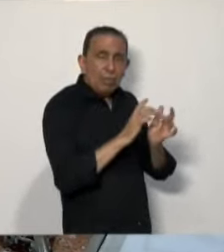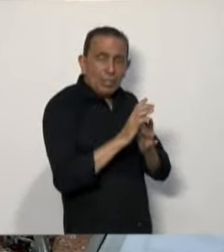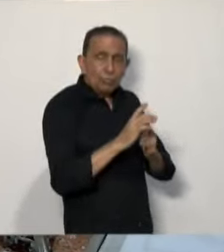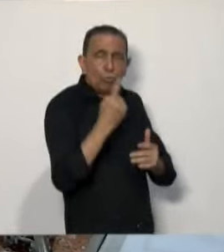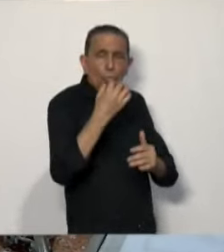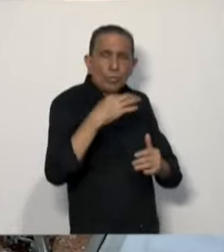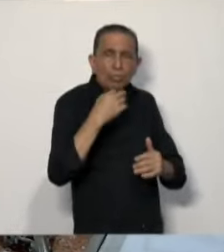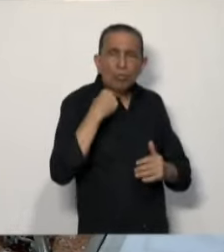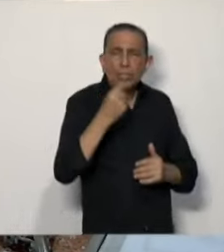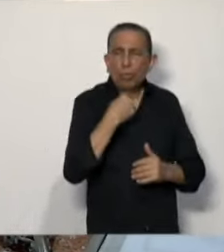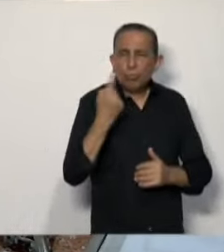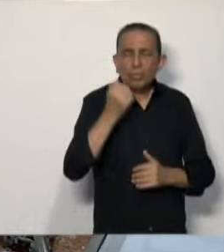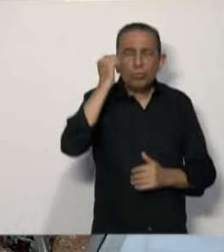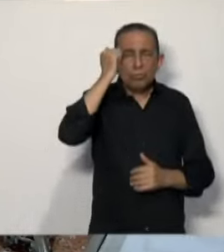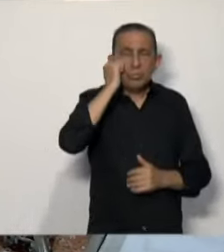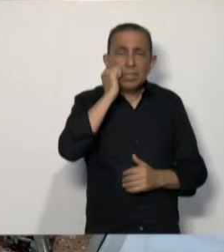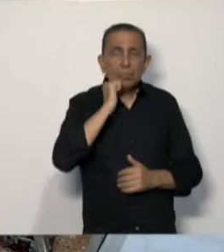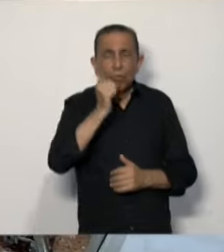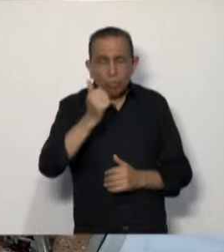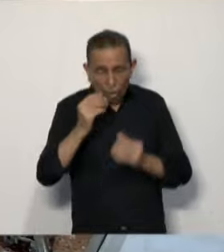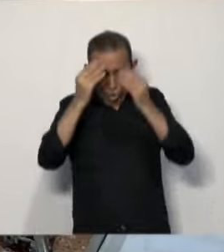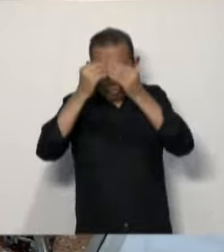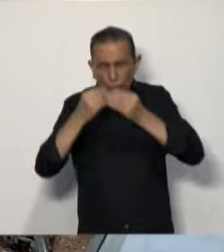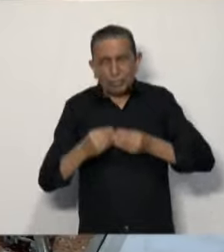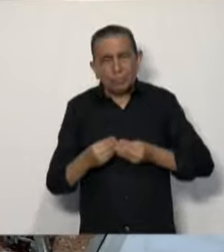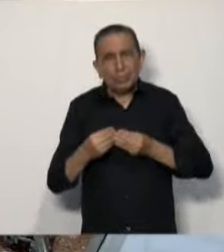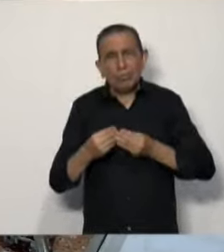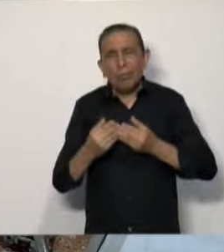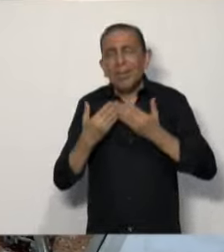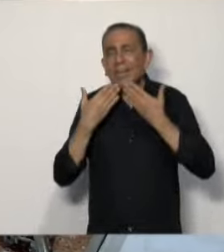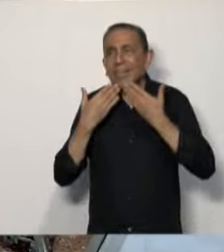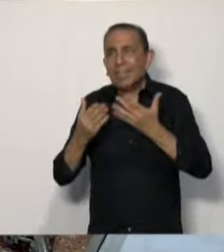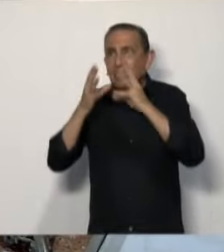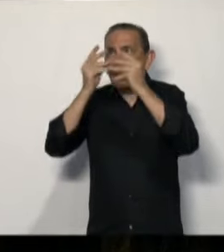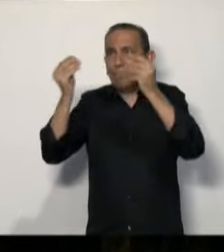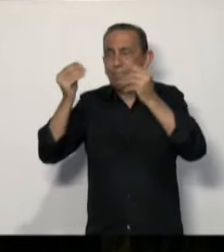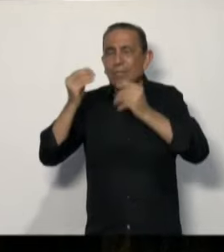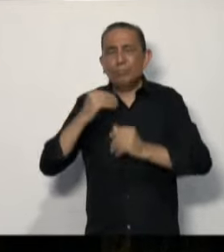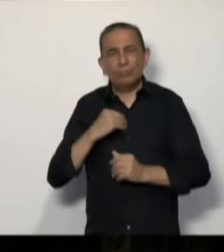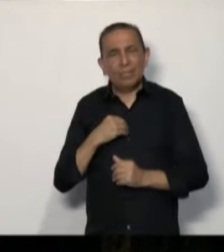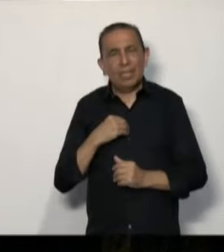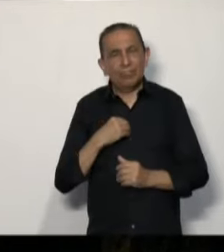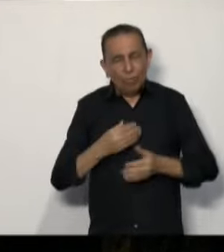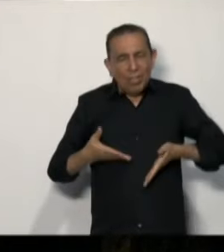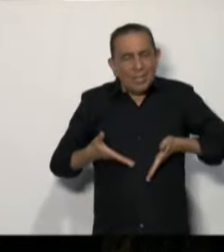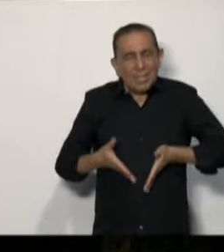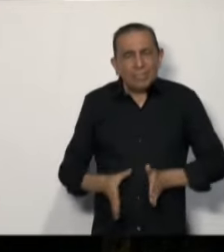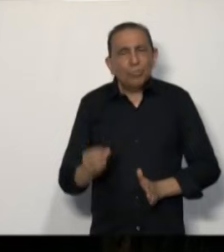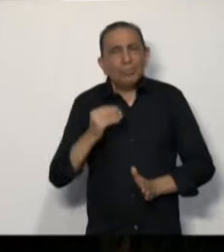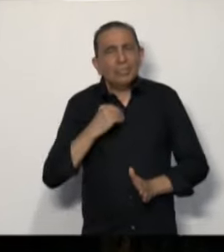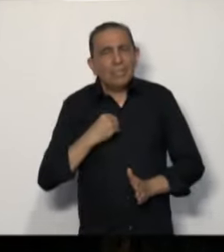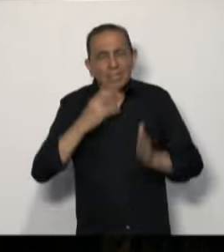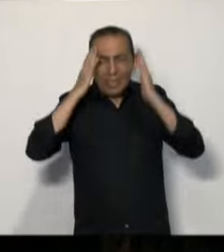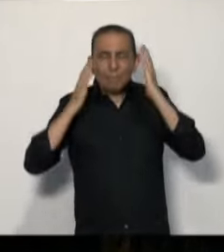Hijo, nuestro Señor, que fue concebido por obra y gracia del Espíritu Santo. Nació de Santa María